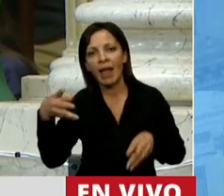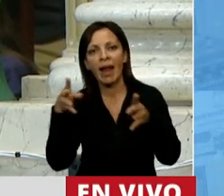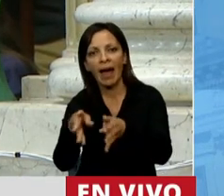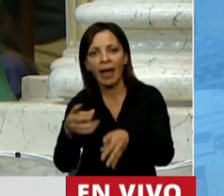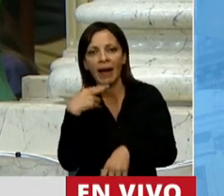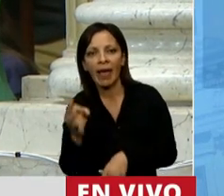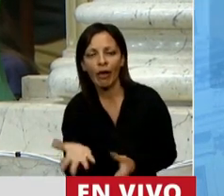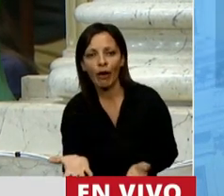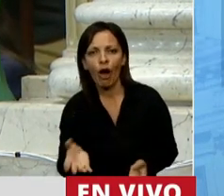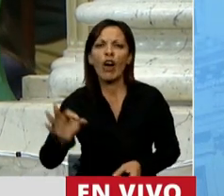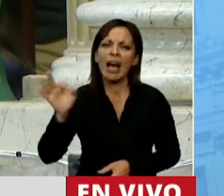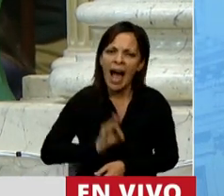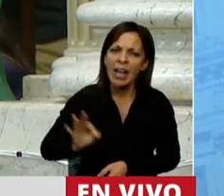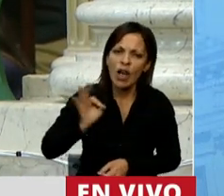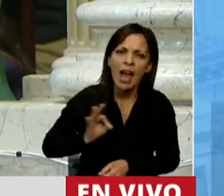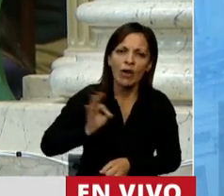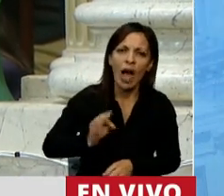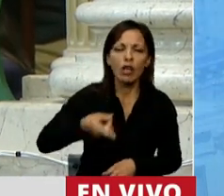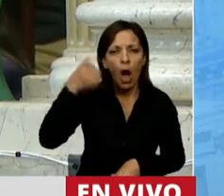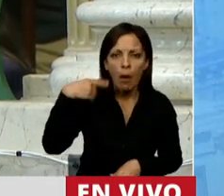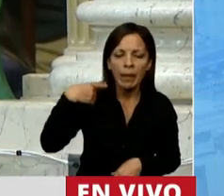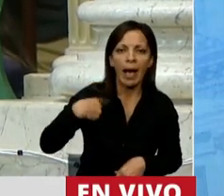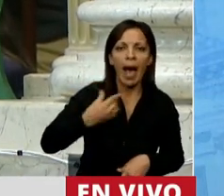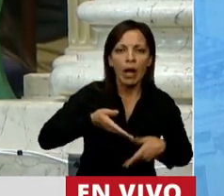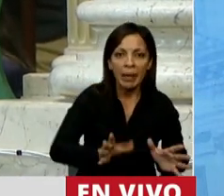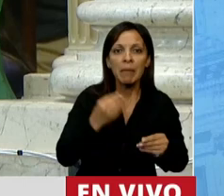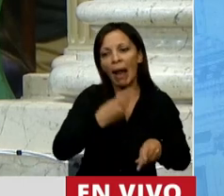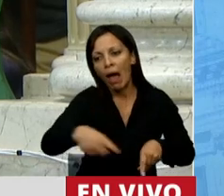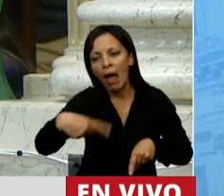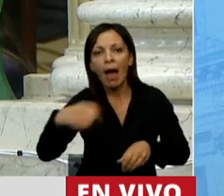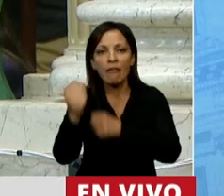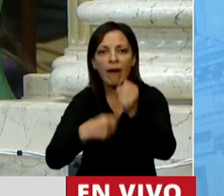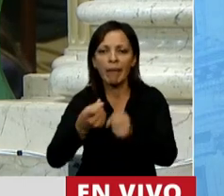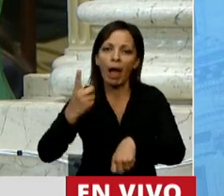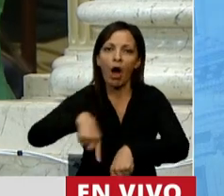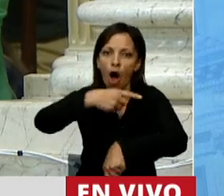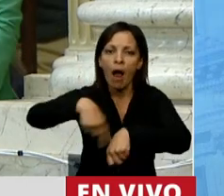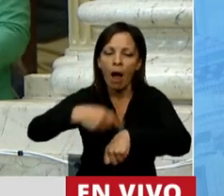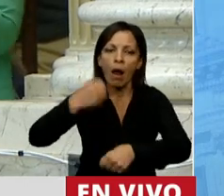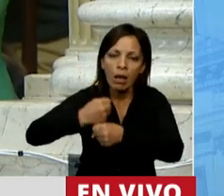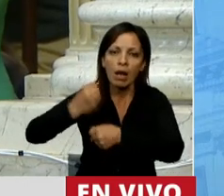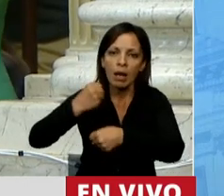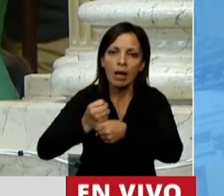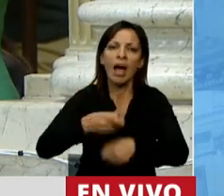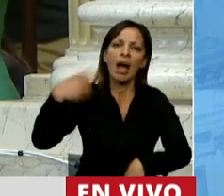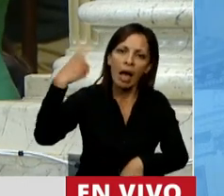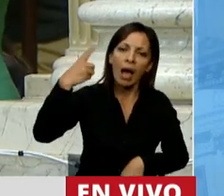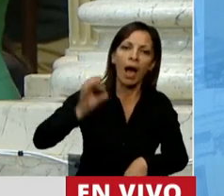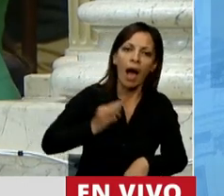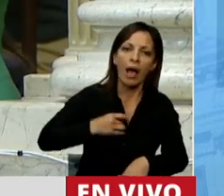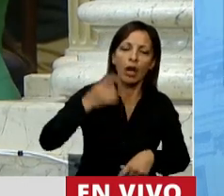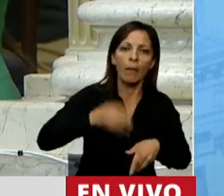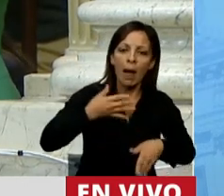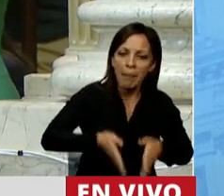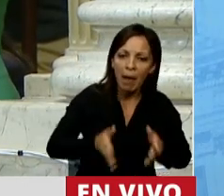Durante siglos nos obligaron a parir para explotar a nuestros pibes en las fábricas. Durante siglos nos obligaron a parir para mirar para el